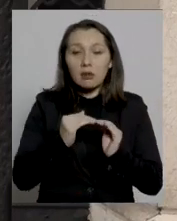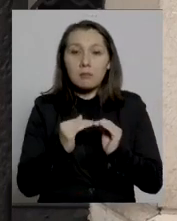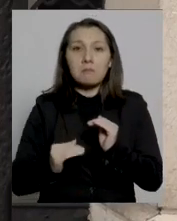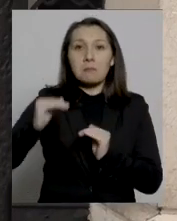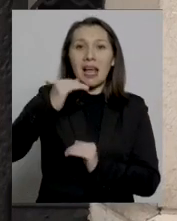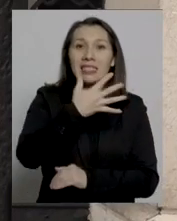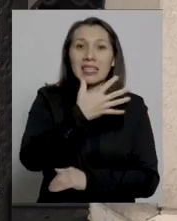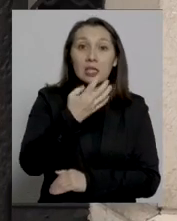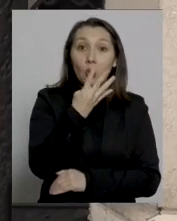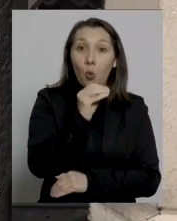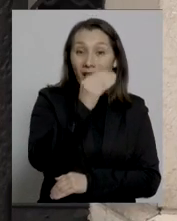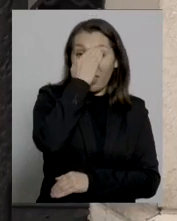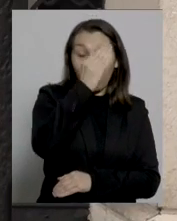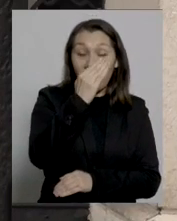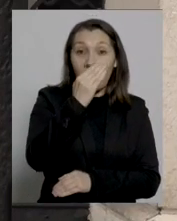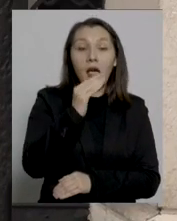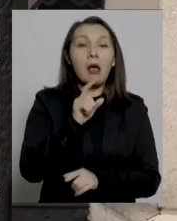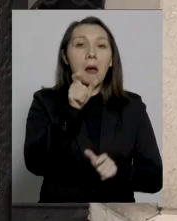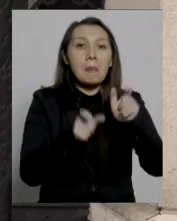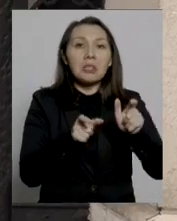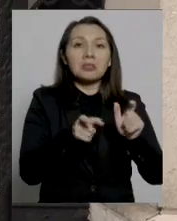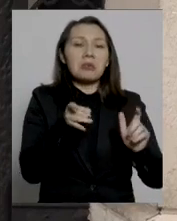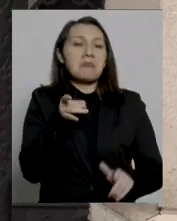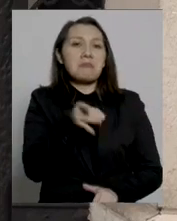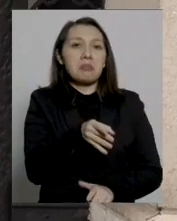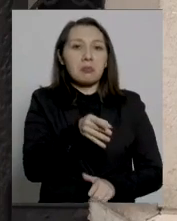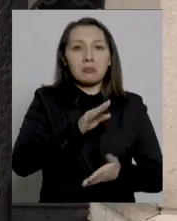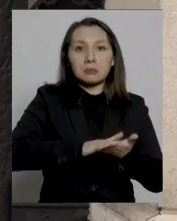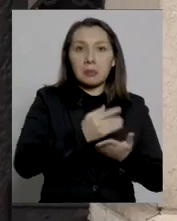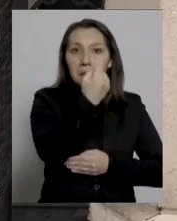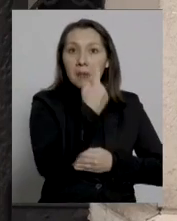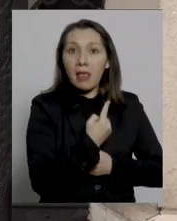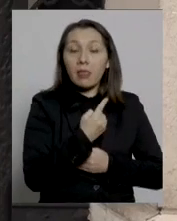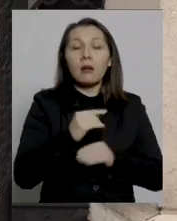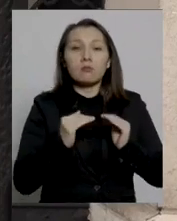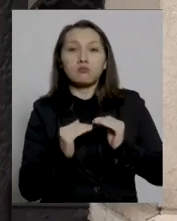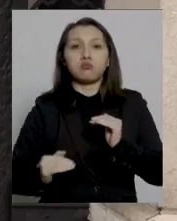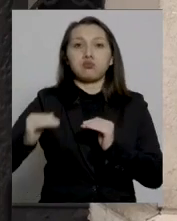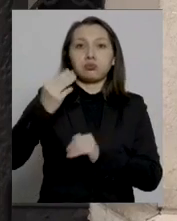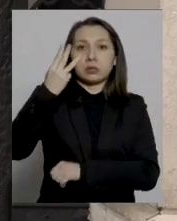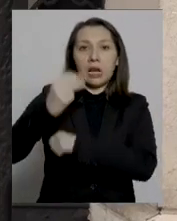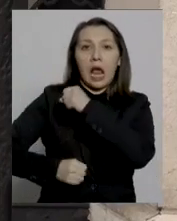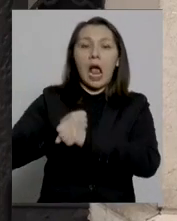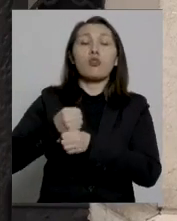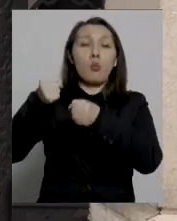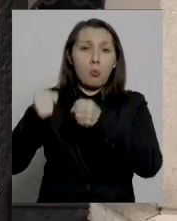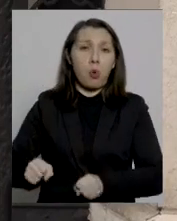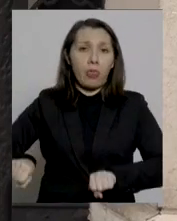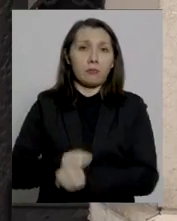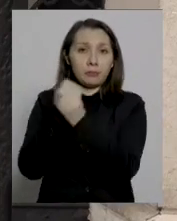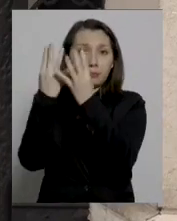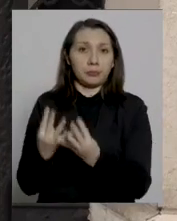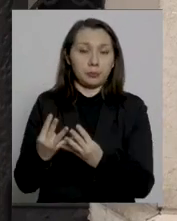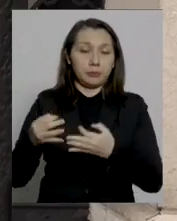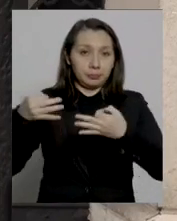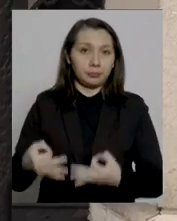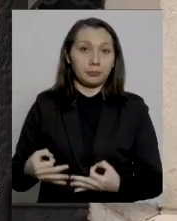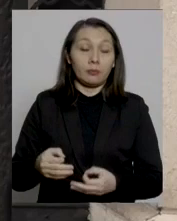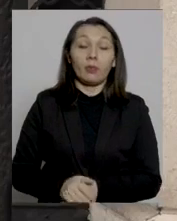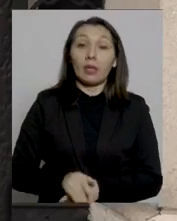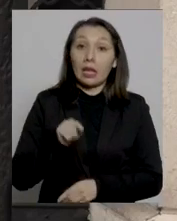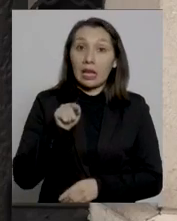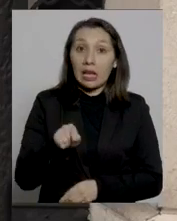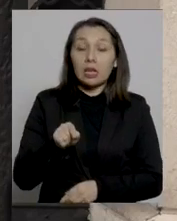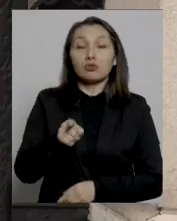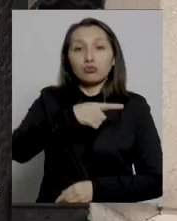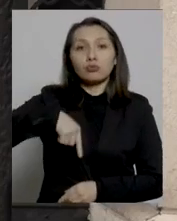de 540 días para quienes burlen la norma sanitaria hasta 3 años de presidio efectivo. Con ello